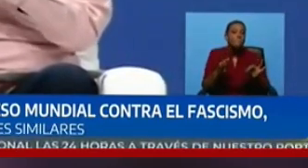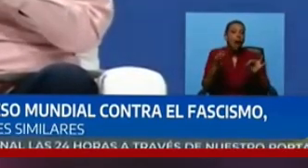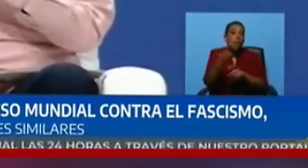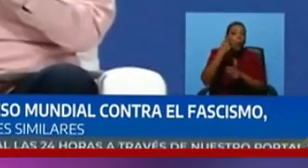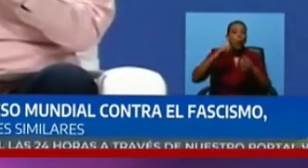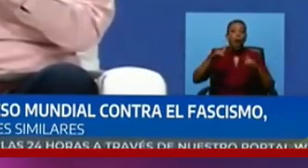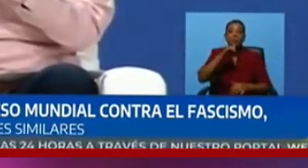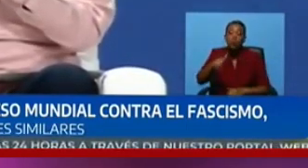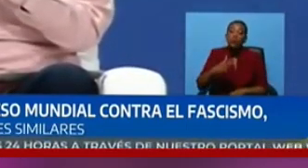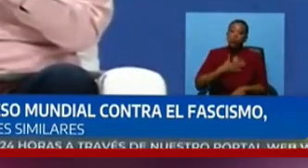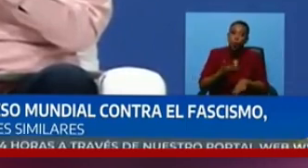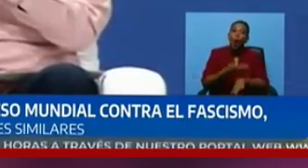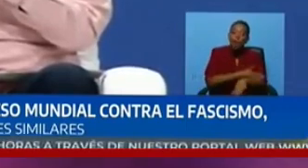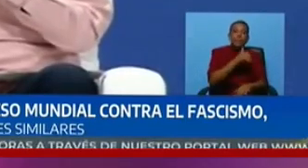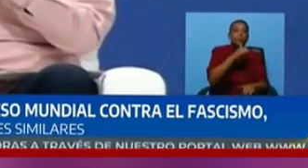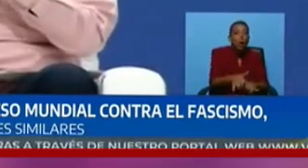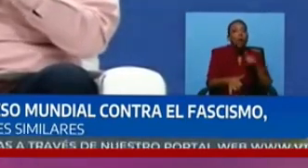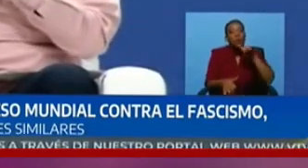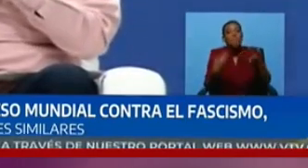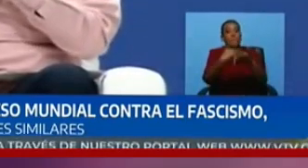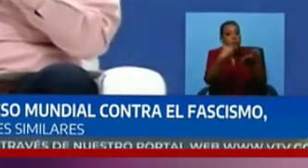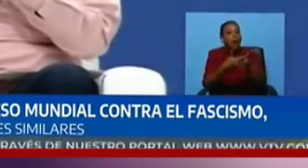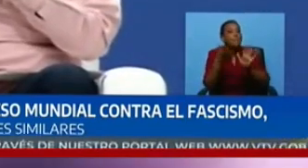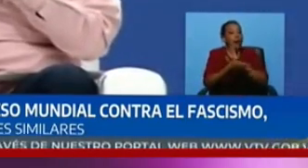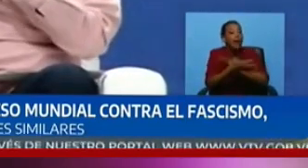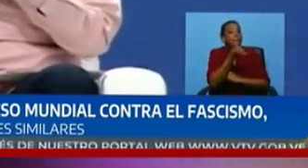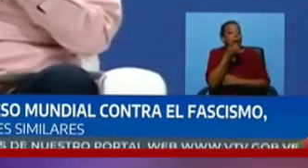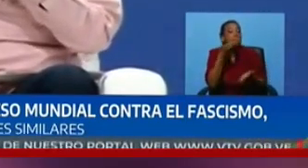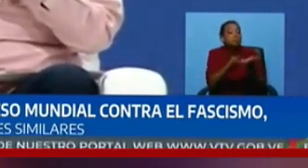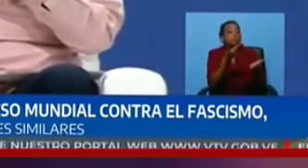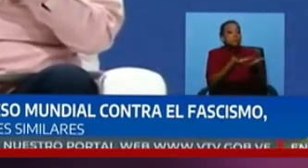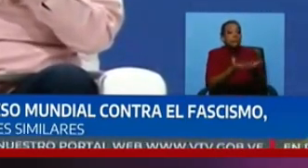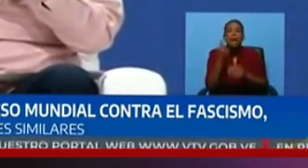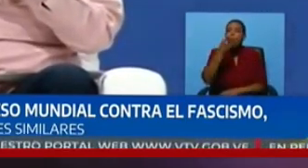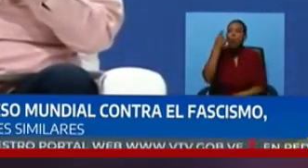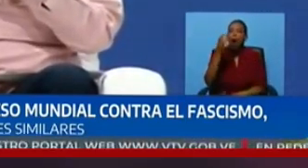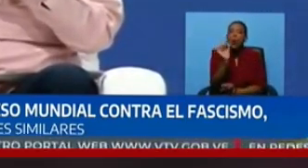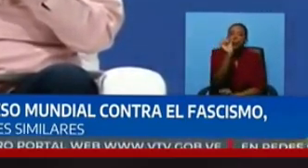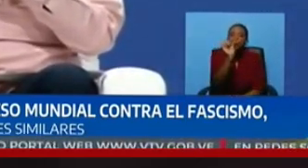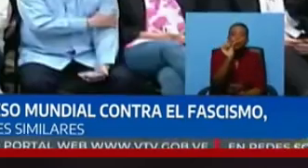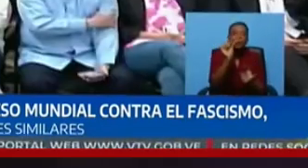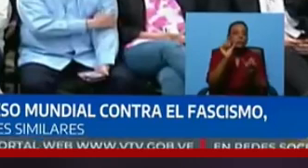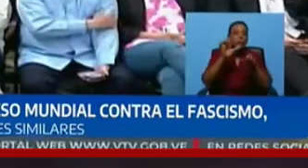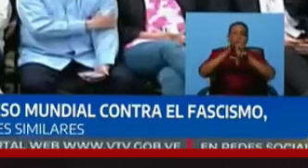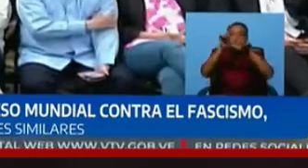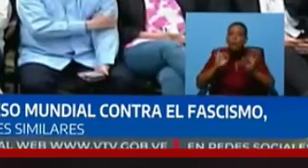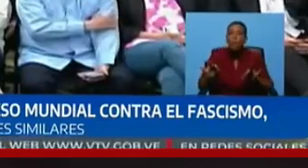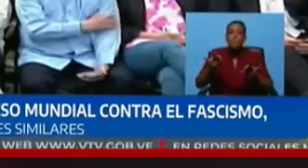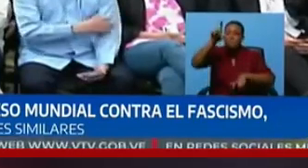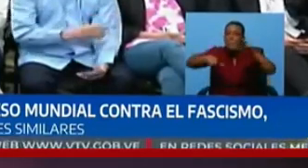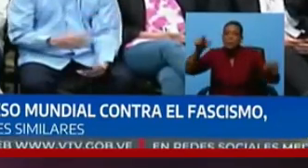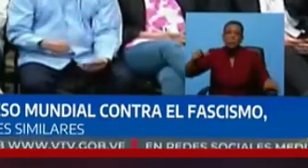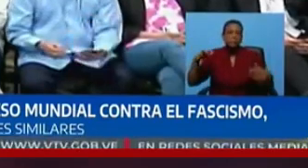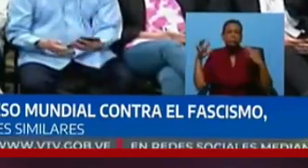que ya el capitalismo está acudiendo a ese tipo de esquema donde barre todas